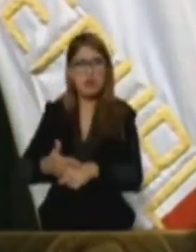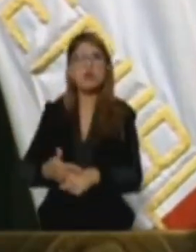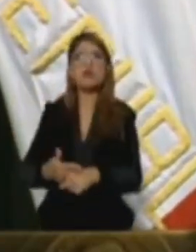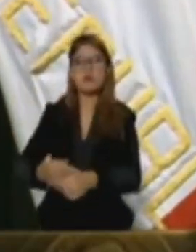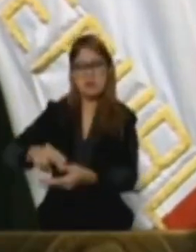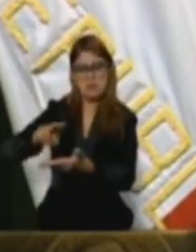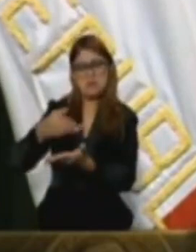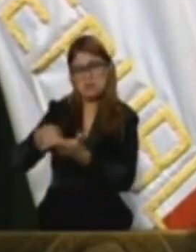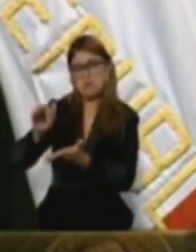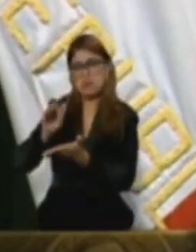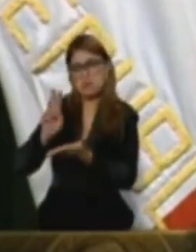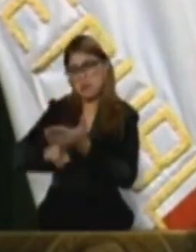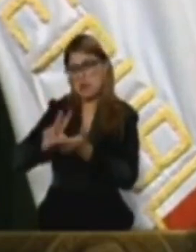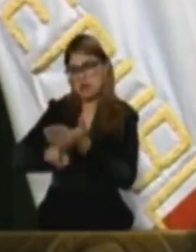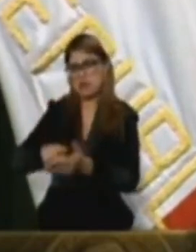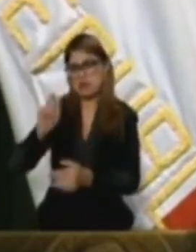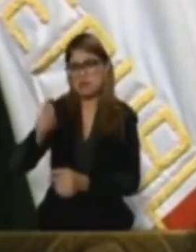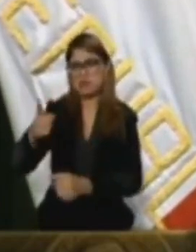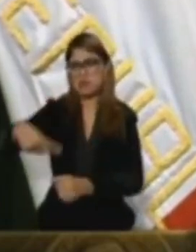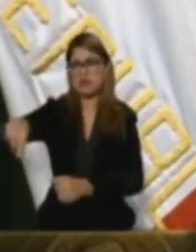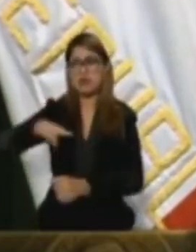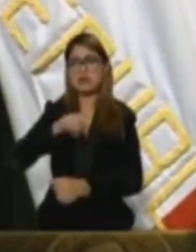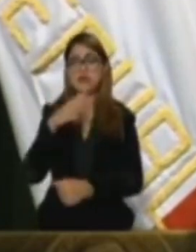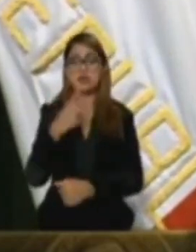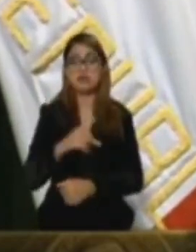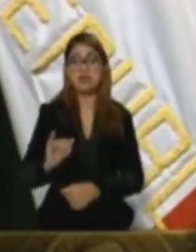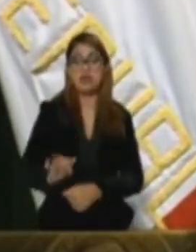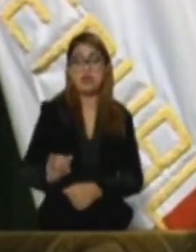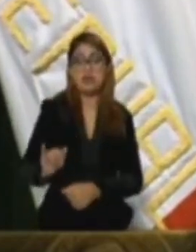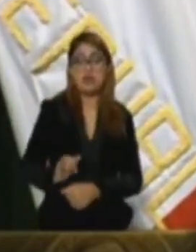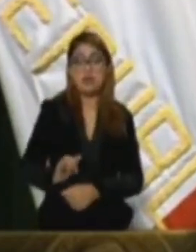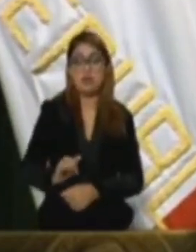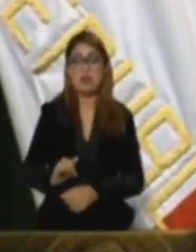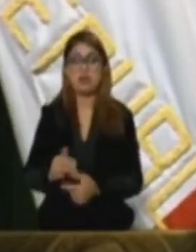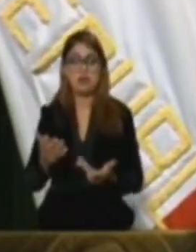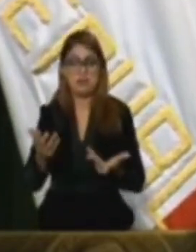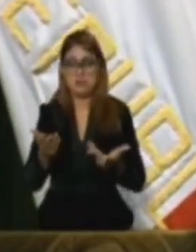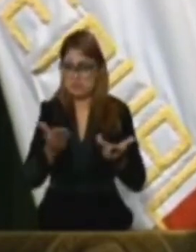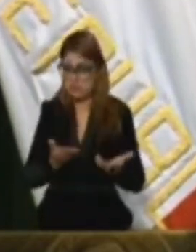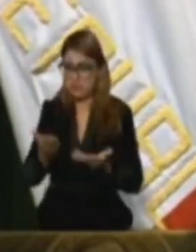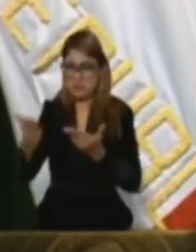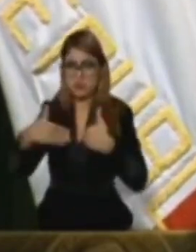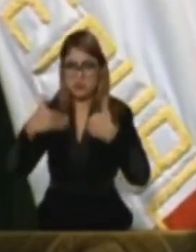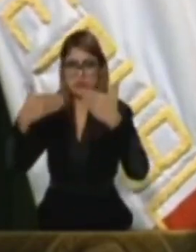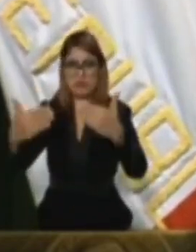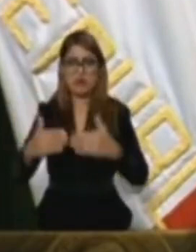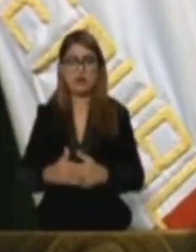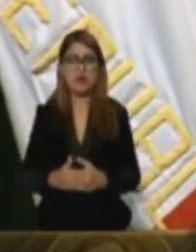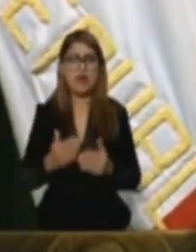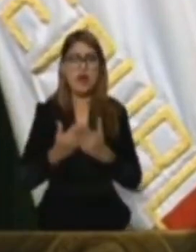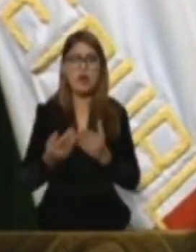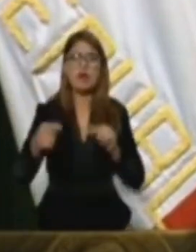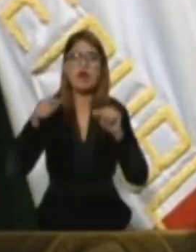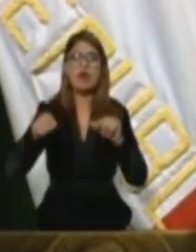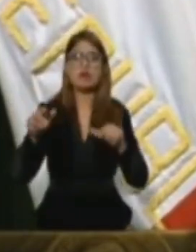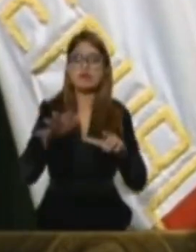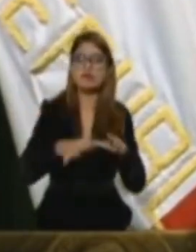puesto en vuestras manos sus más caros intereses. ¿Qué debe hacer en este caso la representación